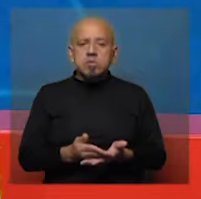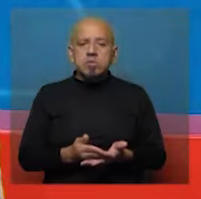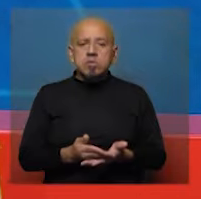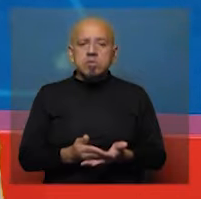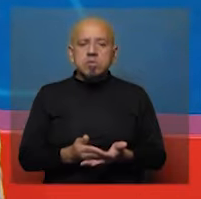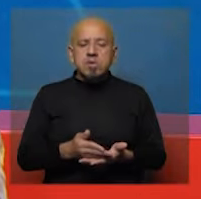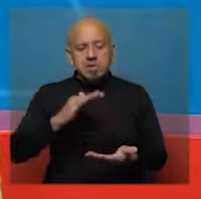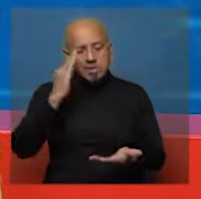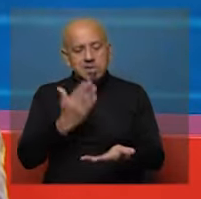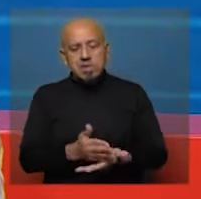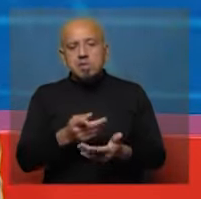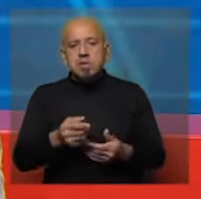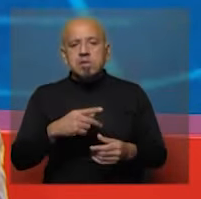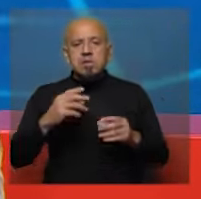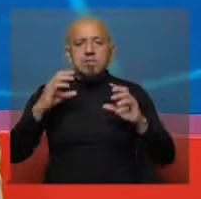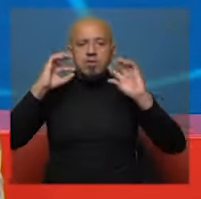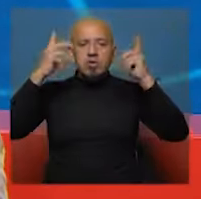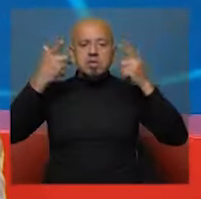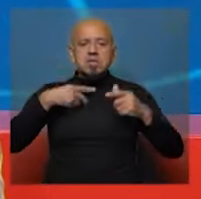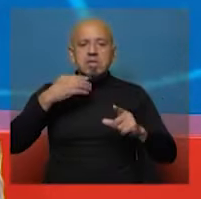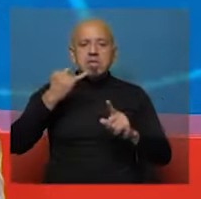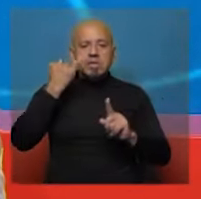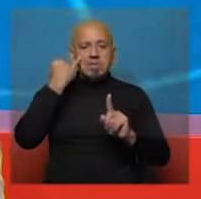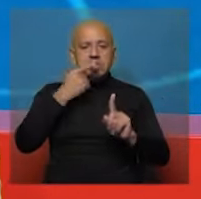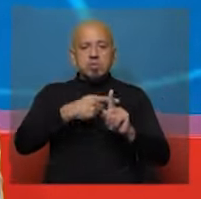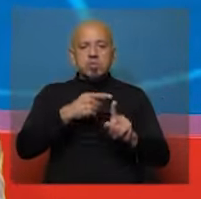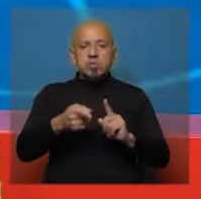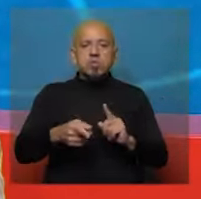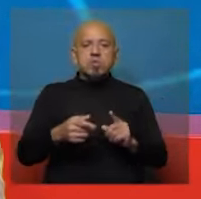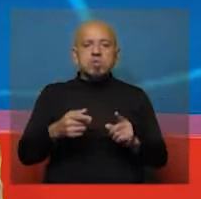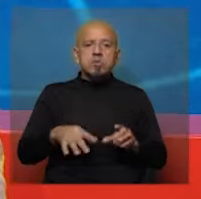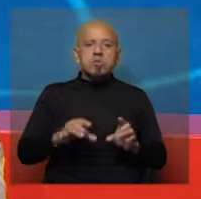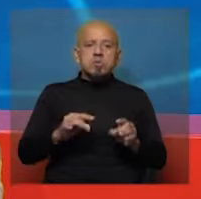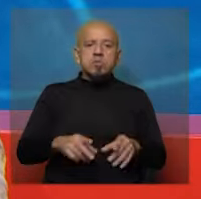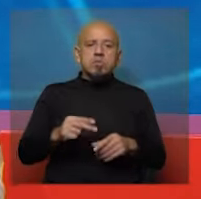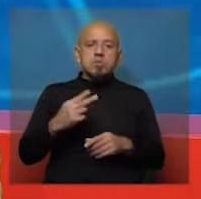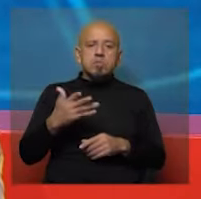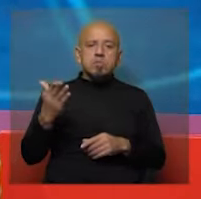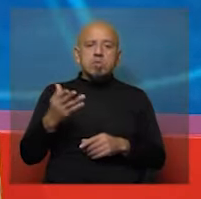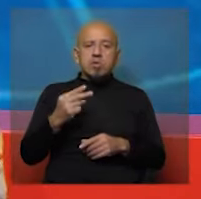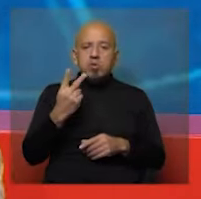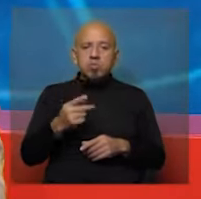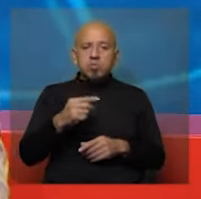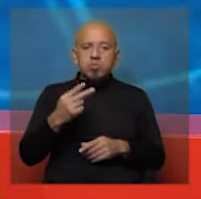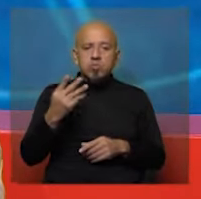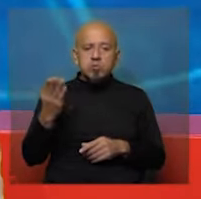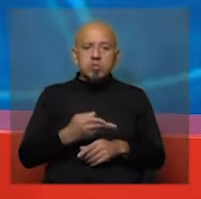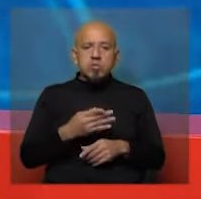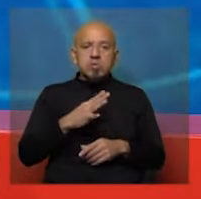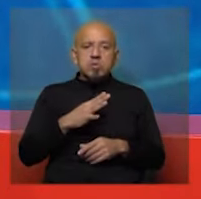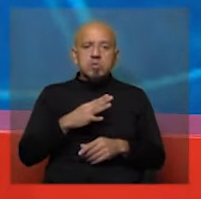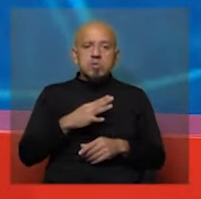siempre el solo el 13 de las denuncias de delitos sexuales llegan a condena O sea hay